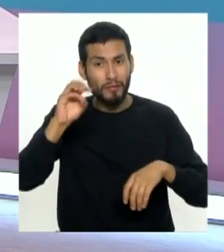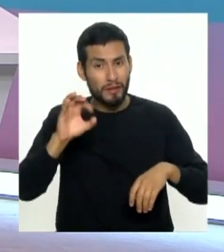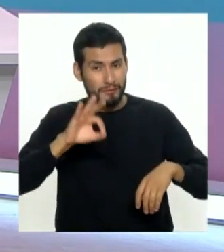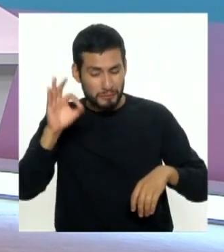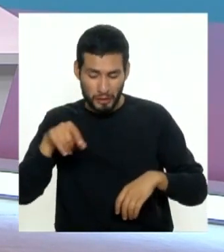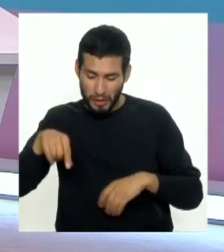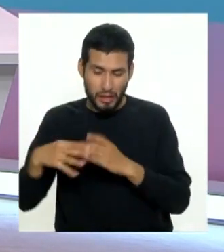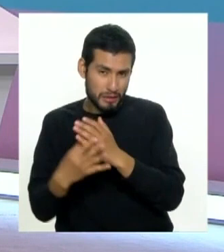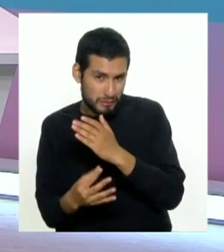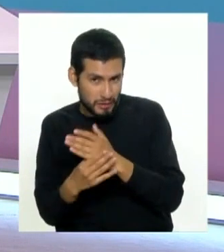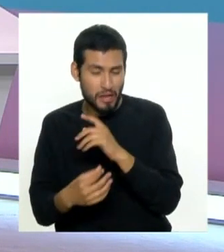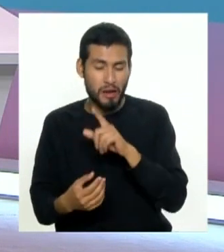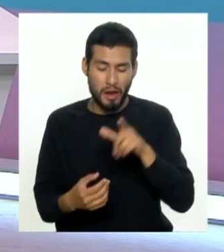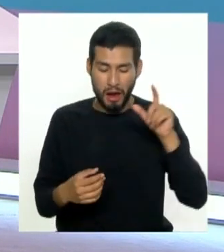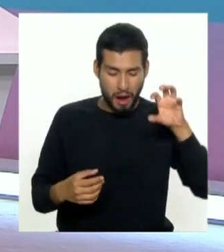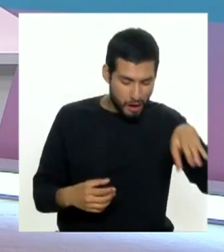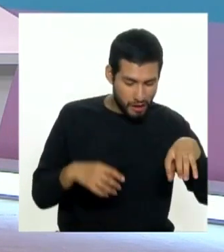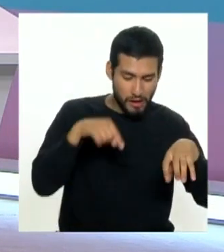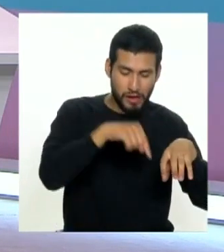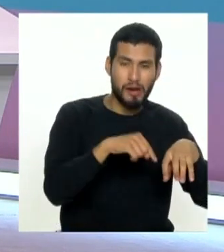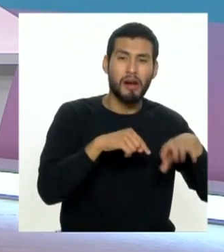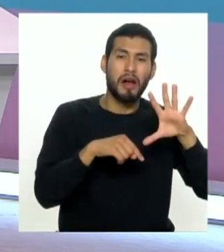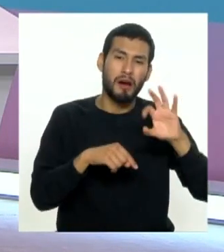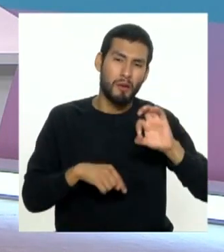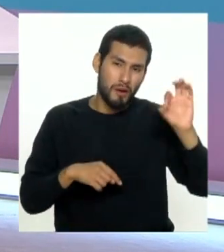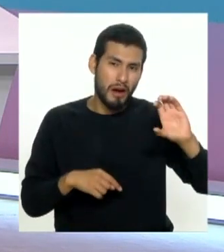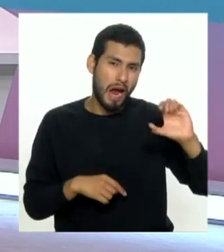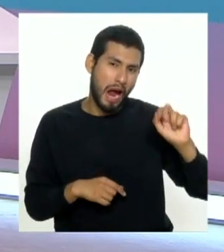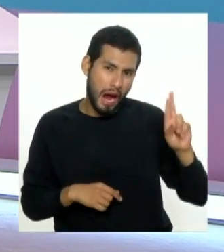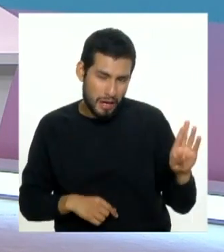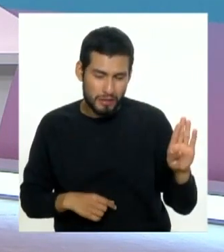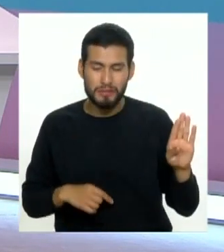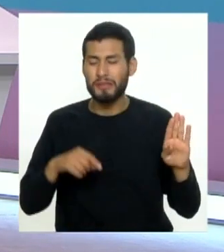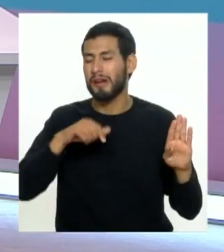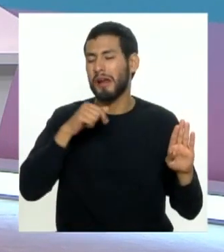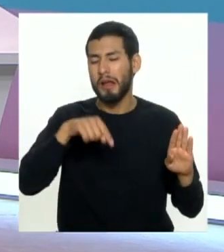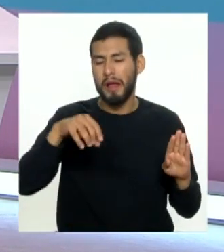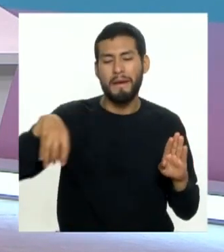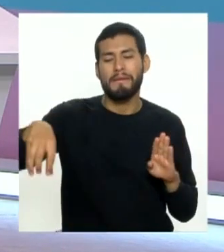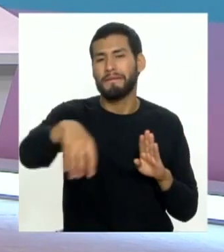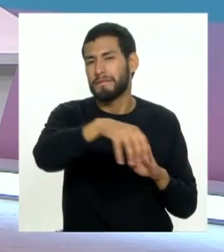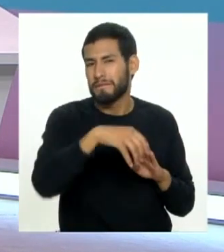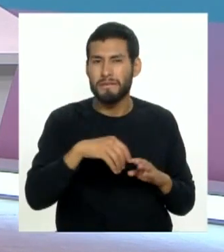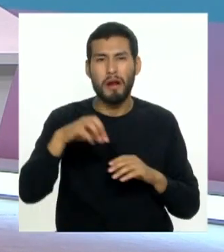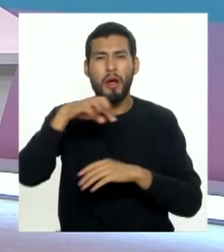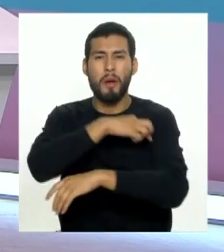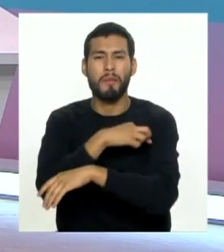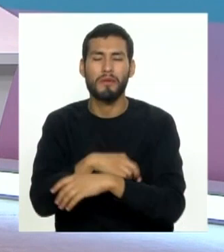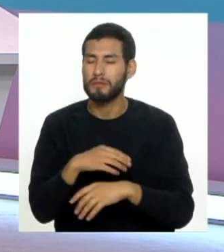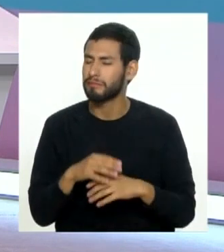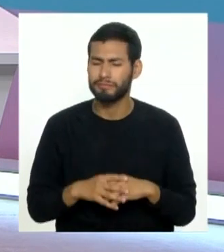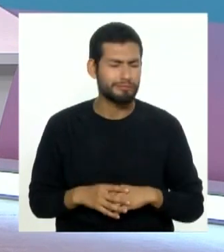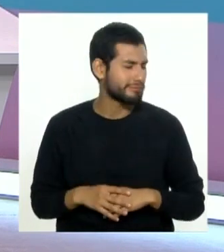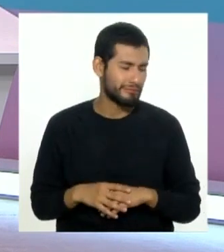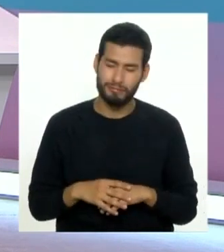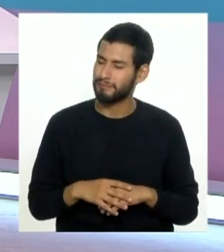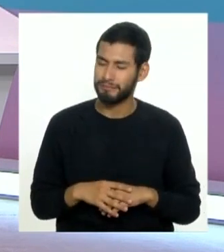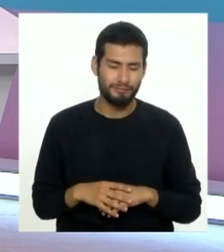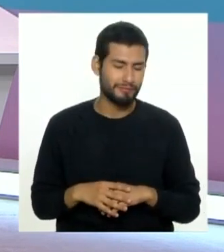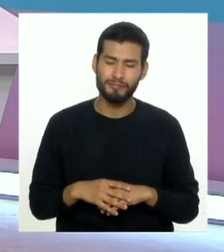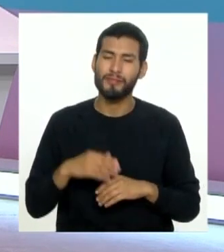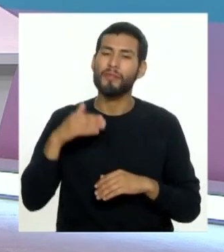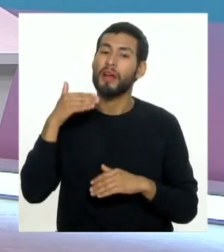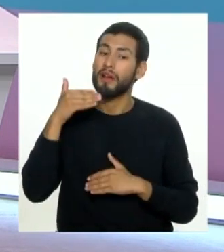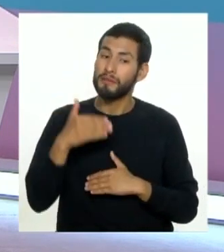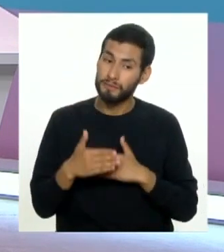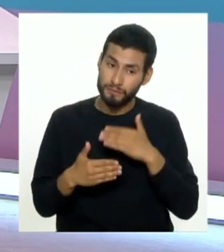60% de grasas, ¿no es cierto? 5% de carbohidratos y el resto de proteínas. No es así. Hay una fase en la cual